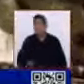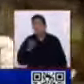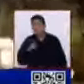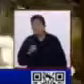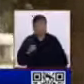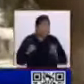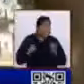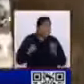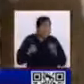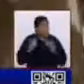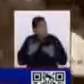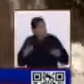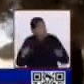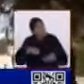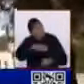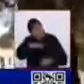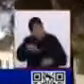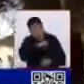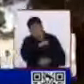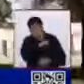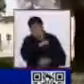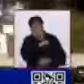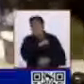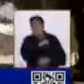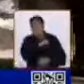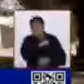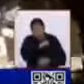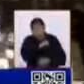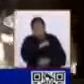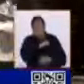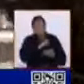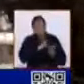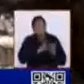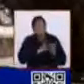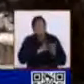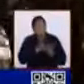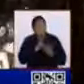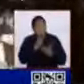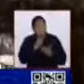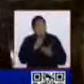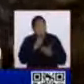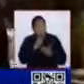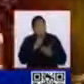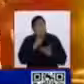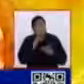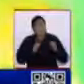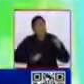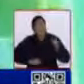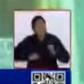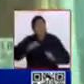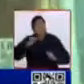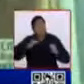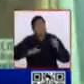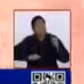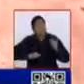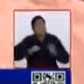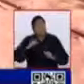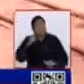Sean o no las cosas que se han registrado en este lugar, realmente te dejan la duda.